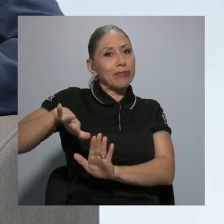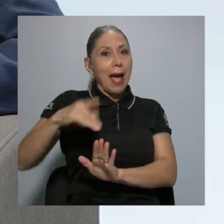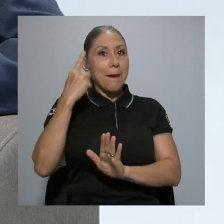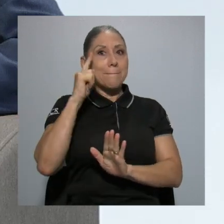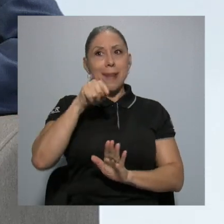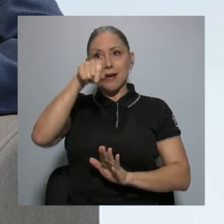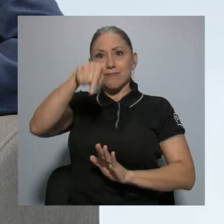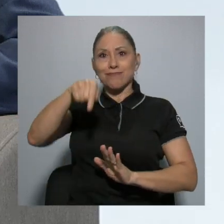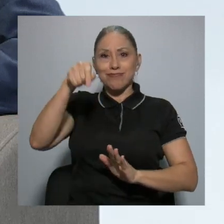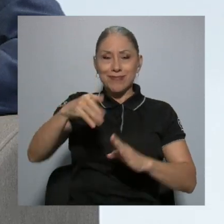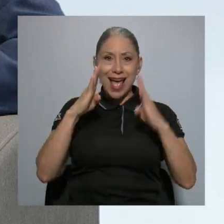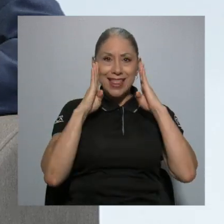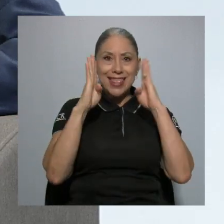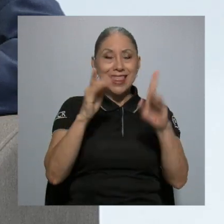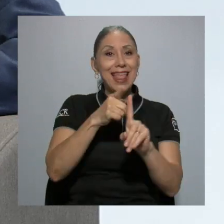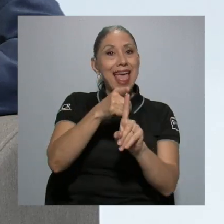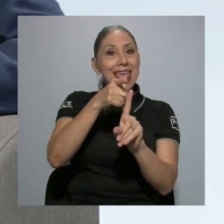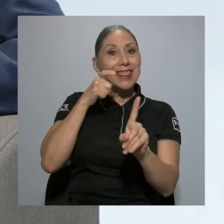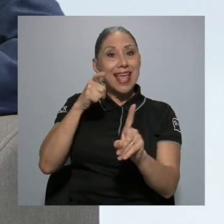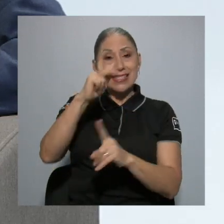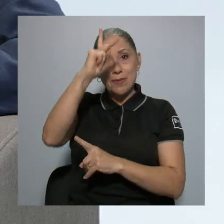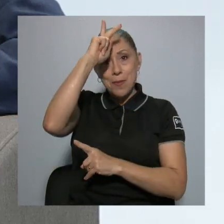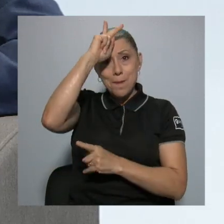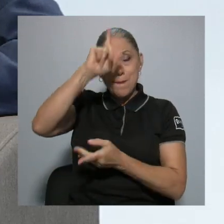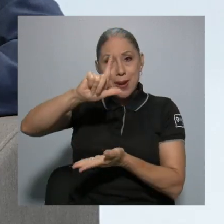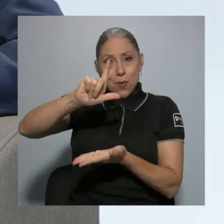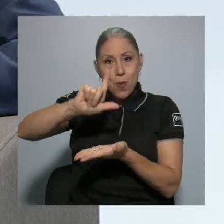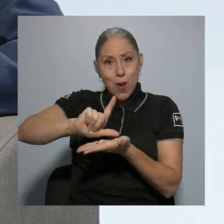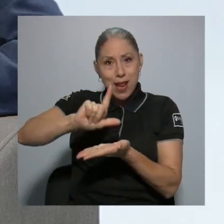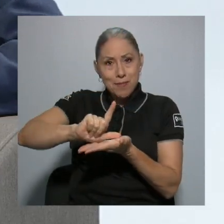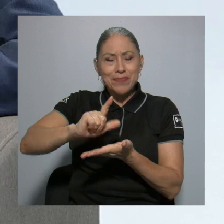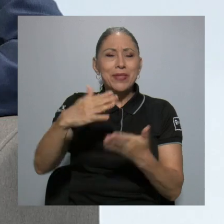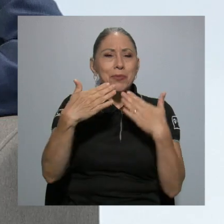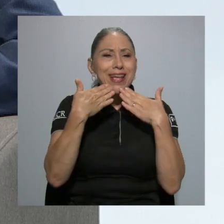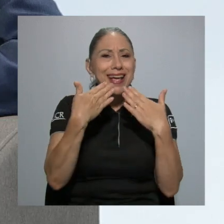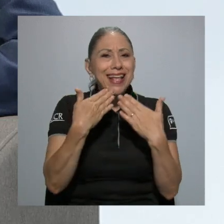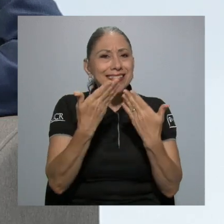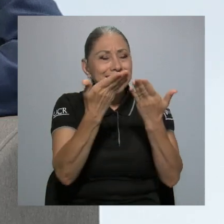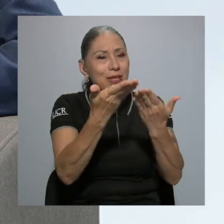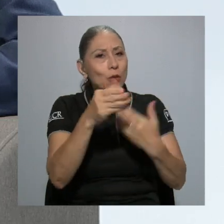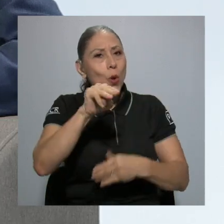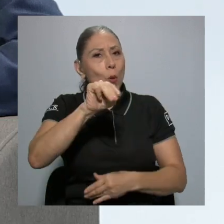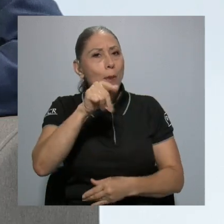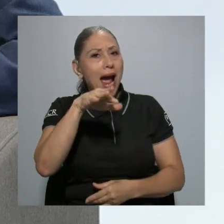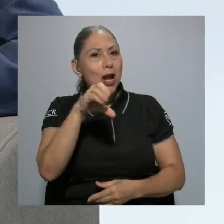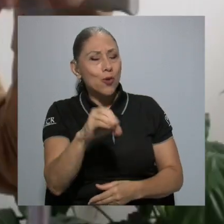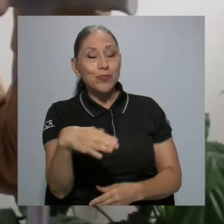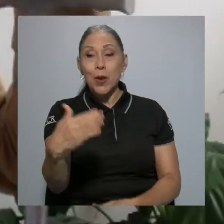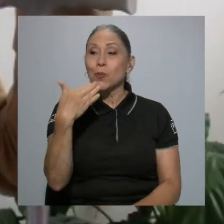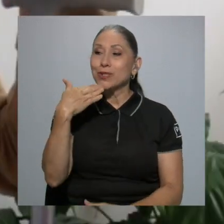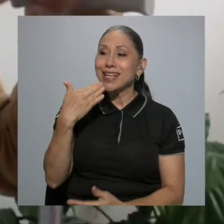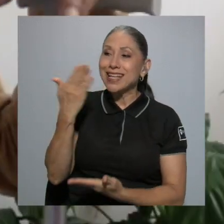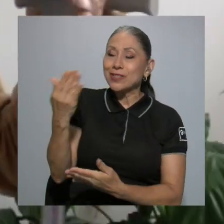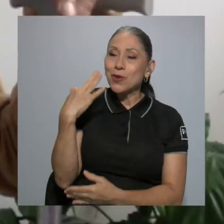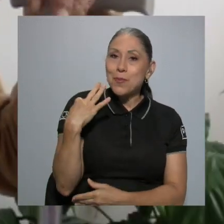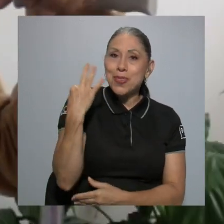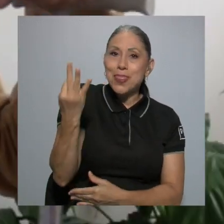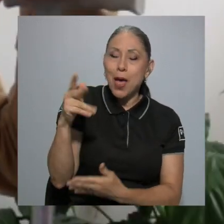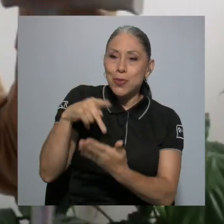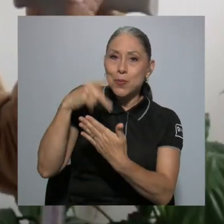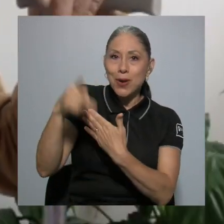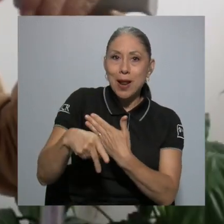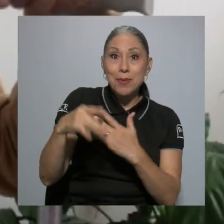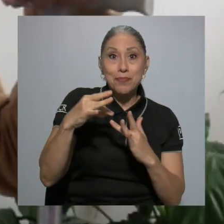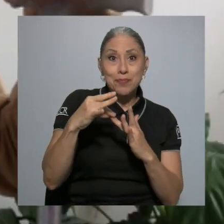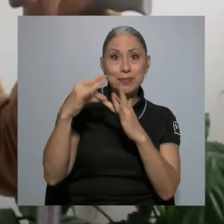que nos atienda desde Lima, Perú. Muy agradecido, don Mario. Muchas gracias, Gustavo, por invitarme a